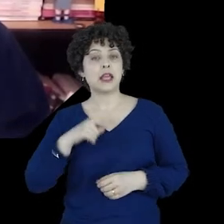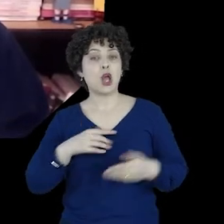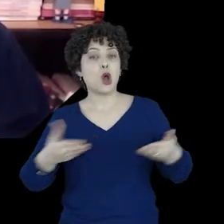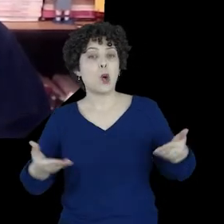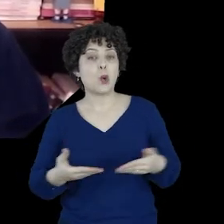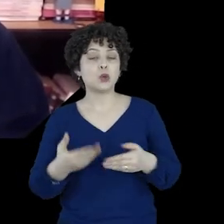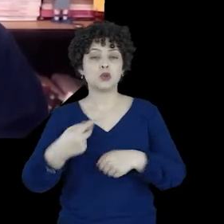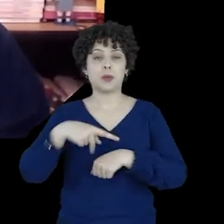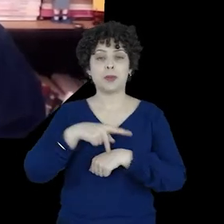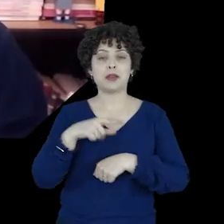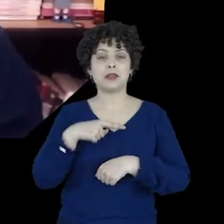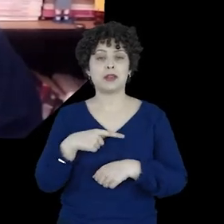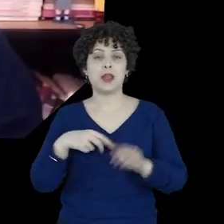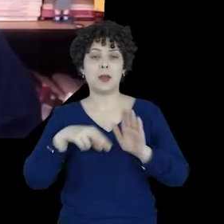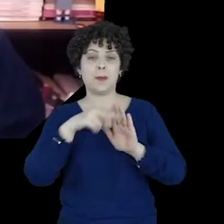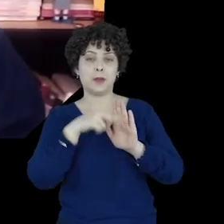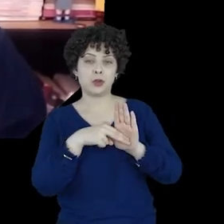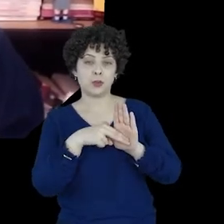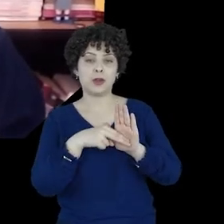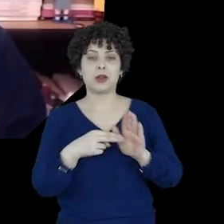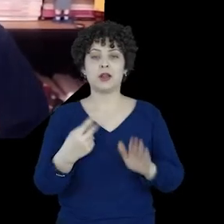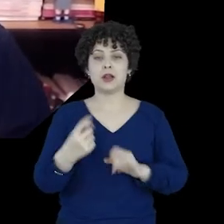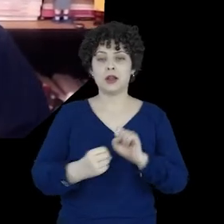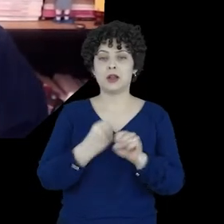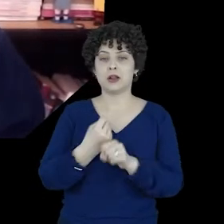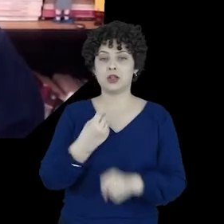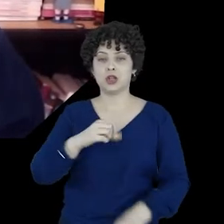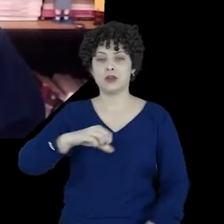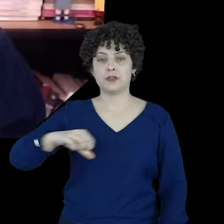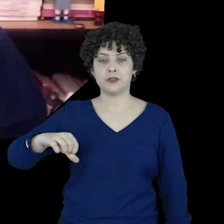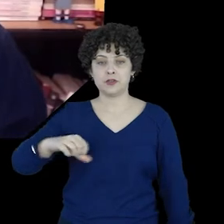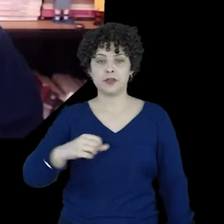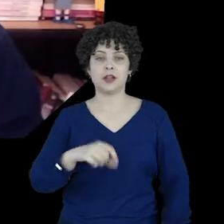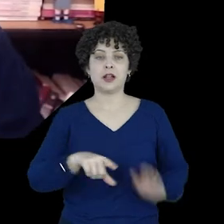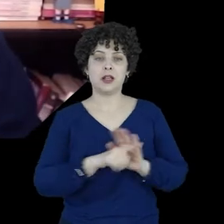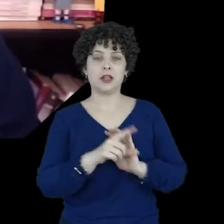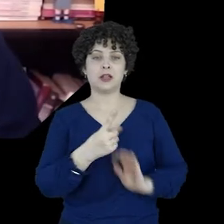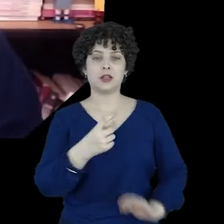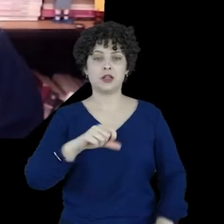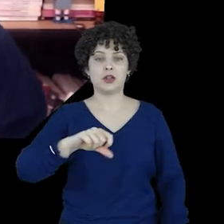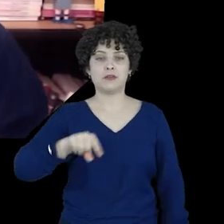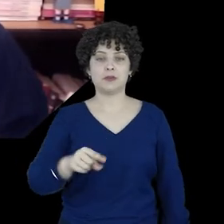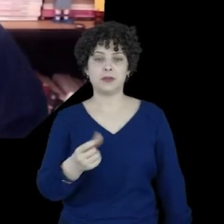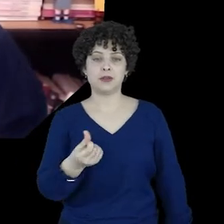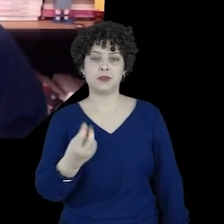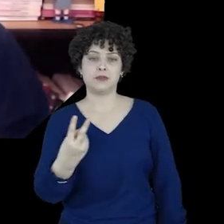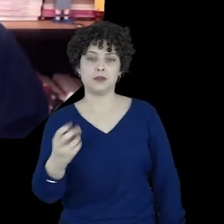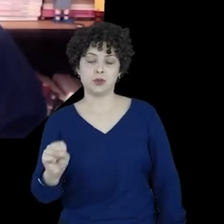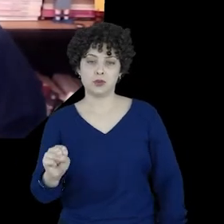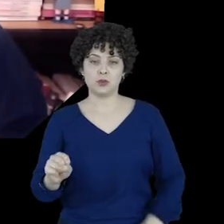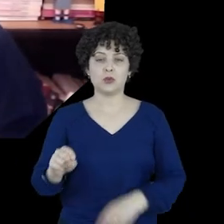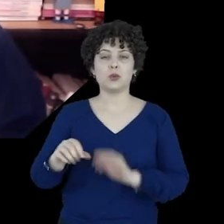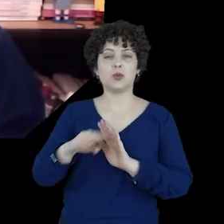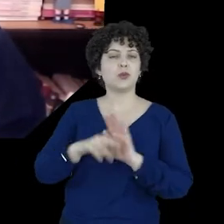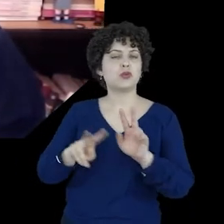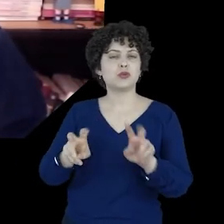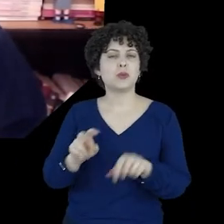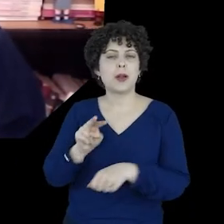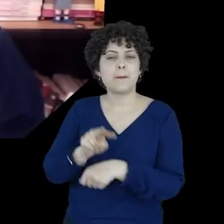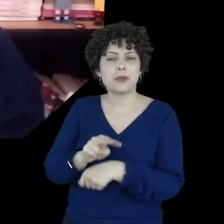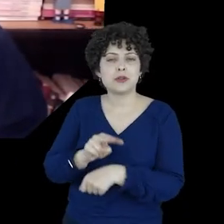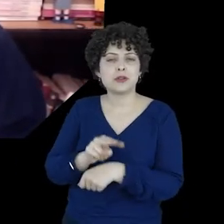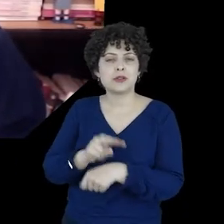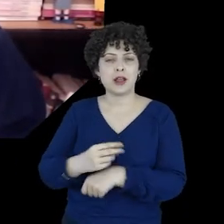país actualmente existe una normativa que data del año 1999, es la ley 19.628, y que refiere a la